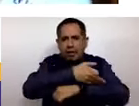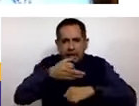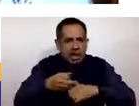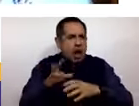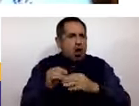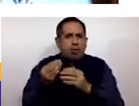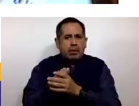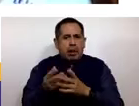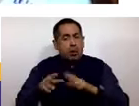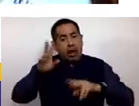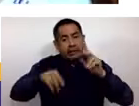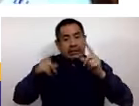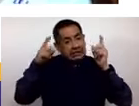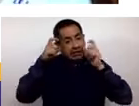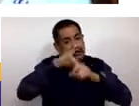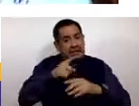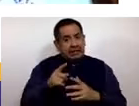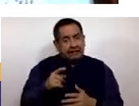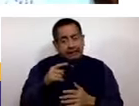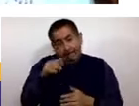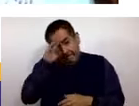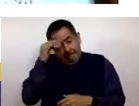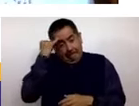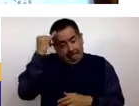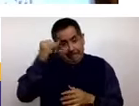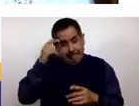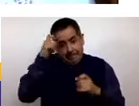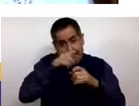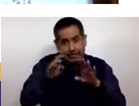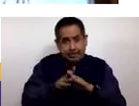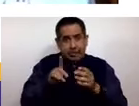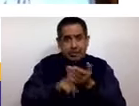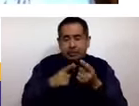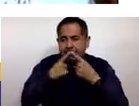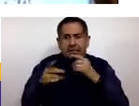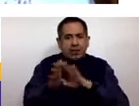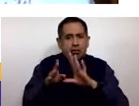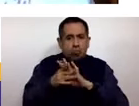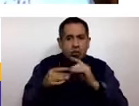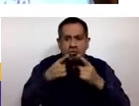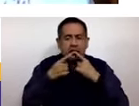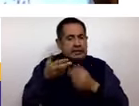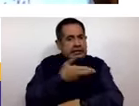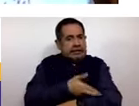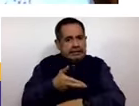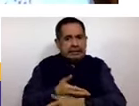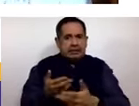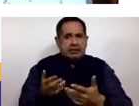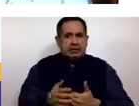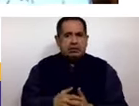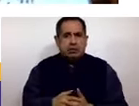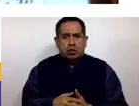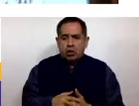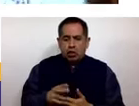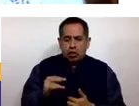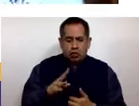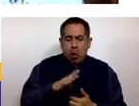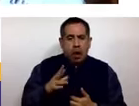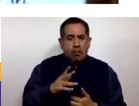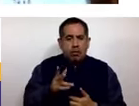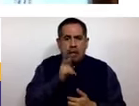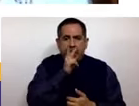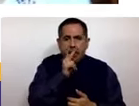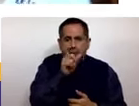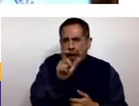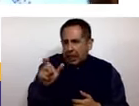que luego es muy difícil, supongo, de tratar de mediar, ¿no? Porque no hay suficiente vocabulario para empezar,